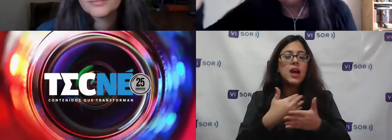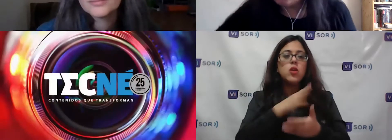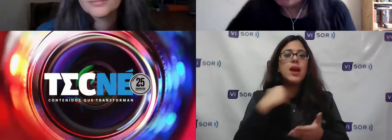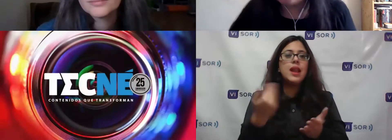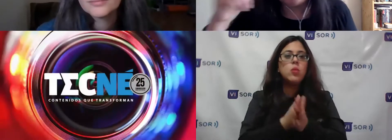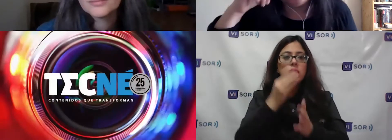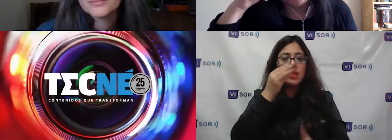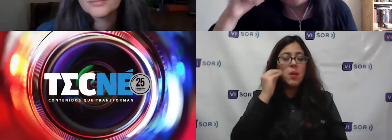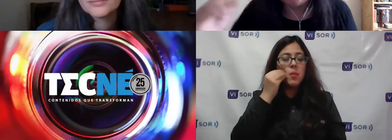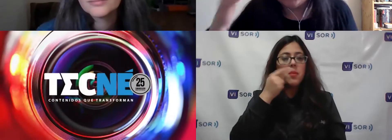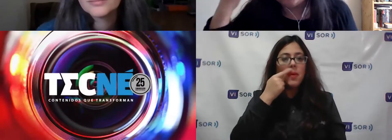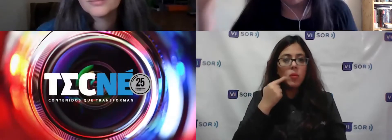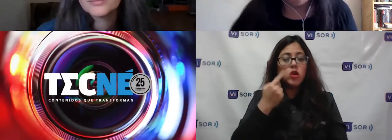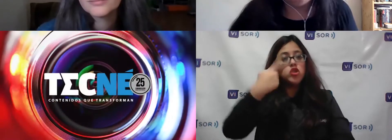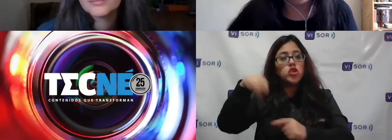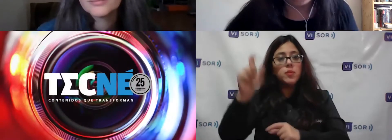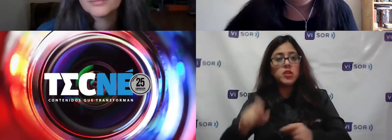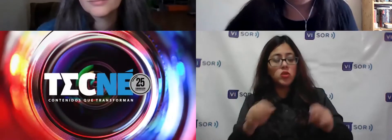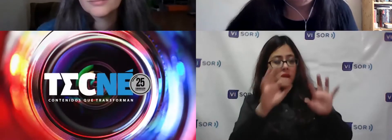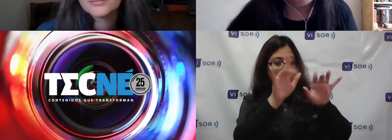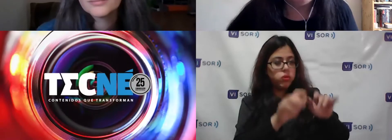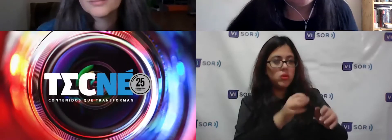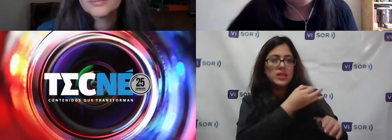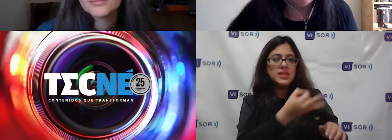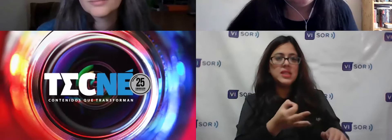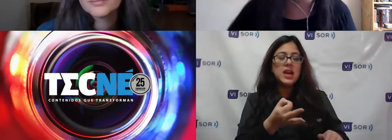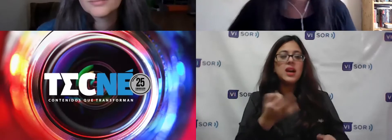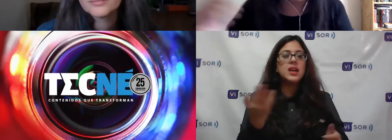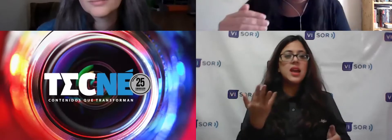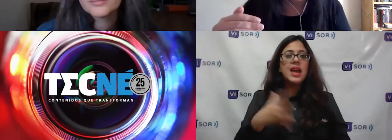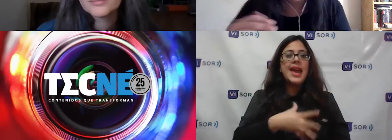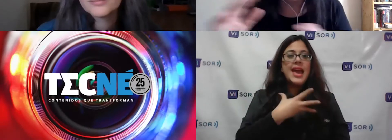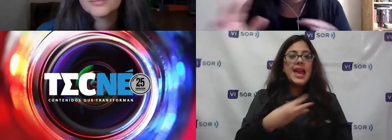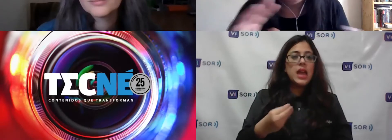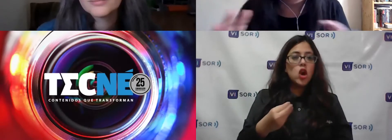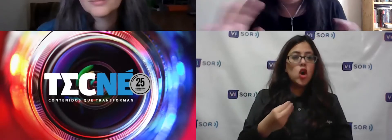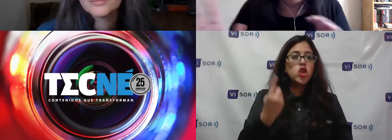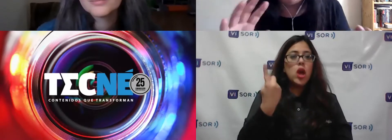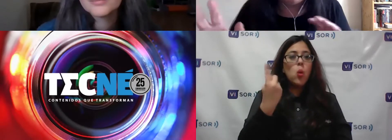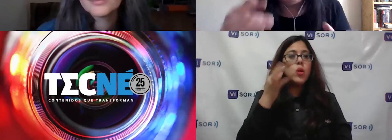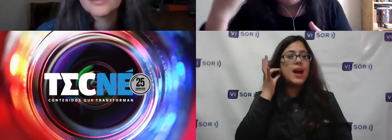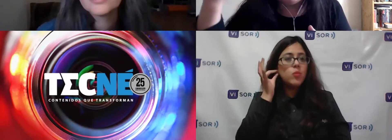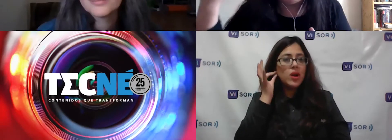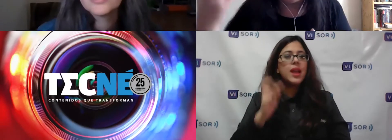había escrito otra persona decía hijo de una mujer pehuenche y yo dije a sudán no no fue un sueño